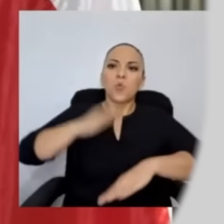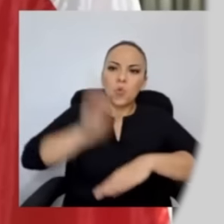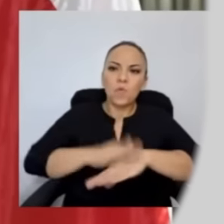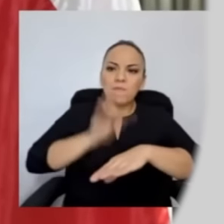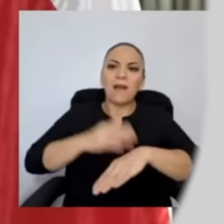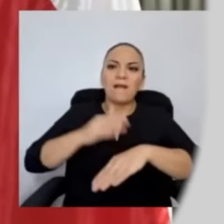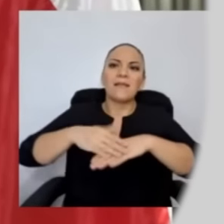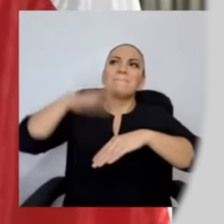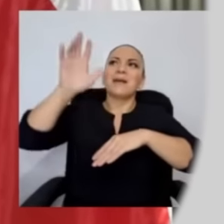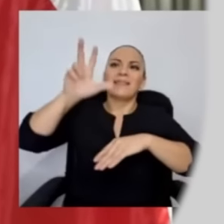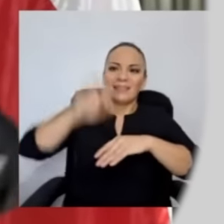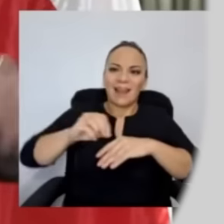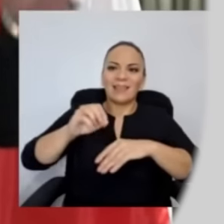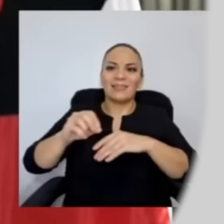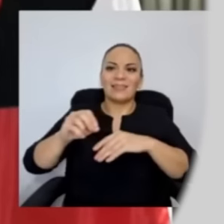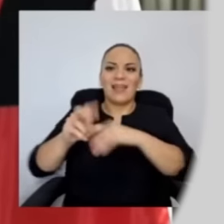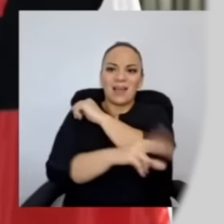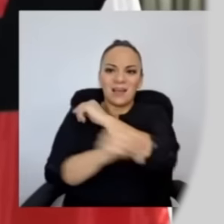delitos.